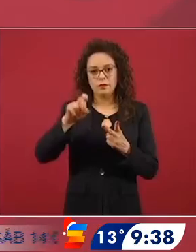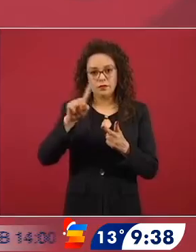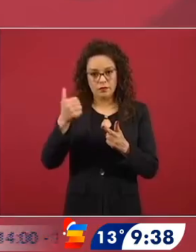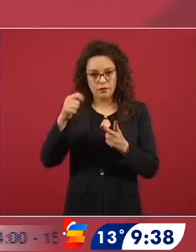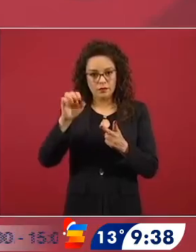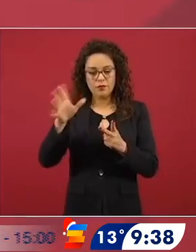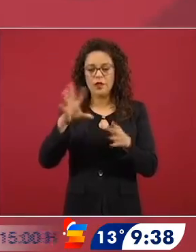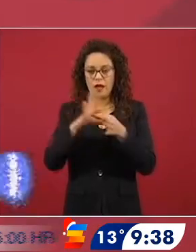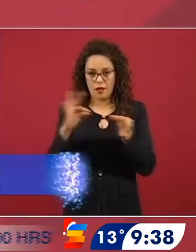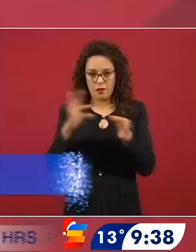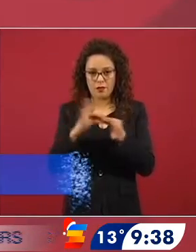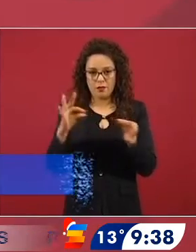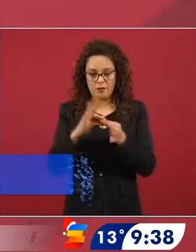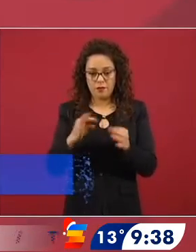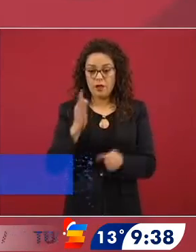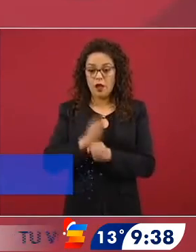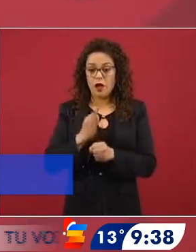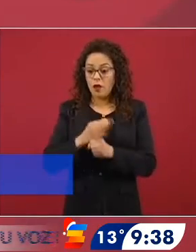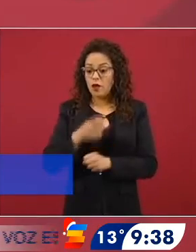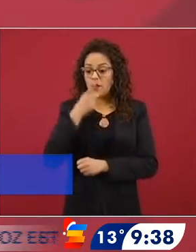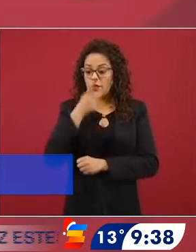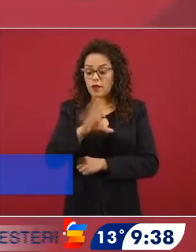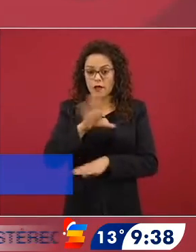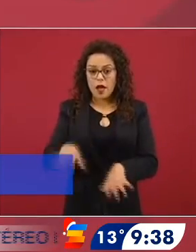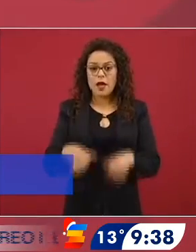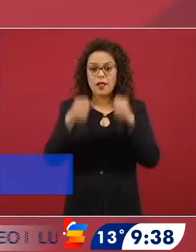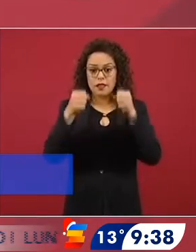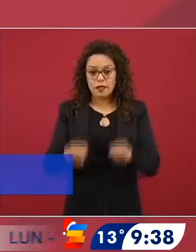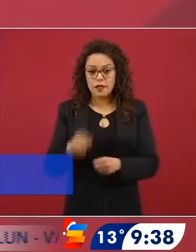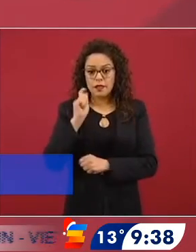enero entonces lo que no están confirmando es ya